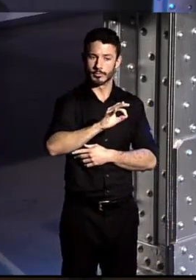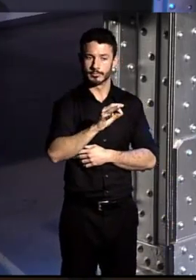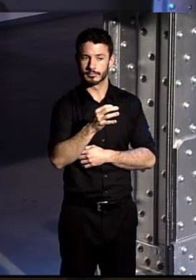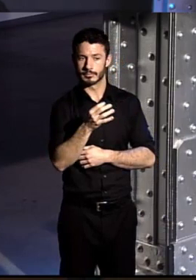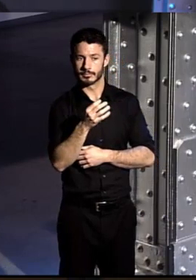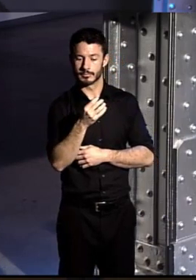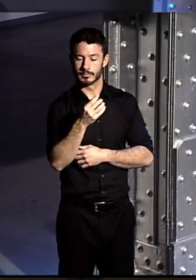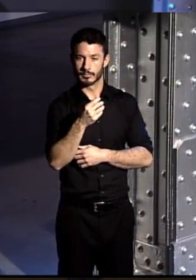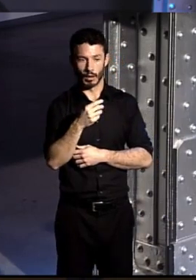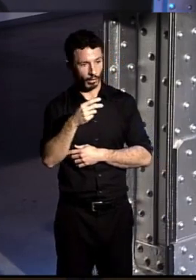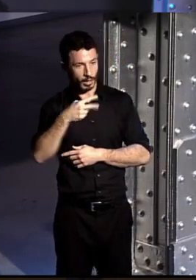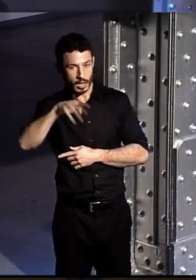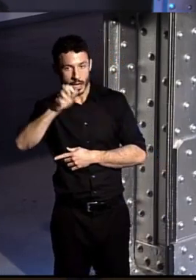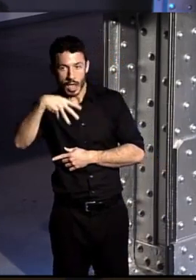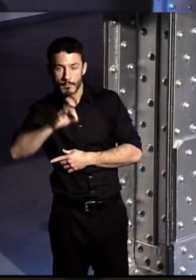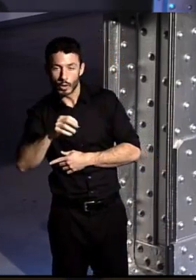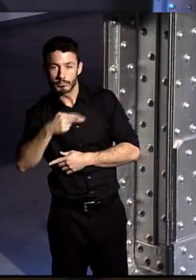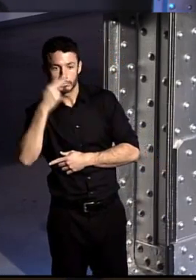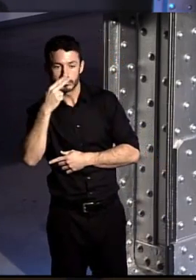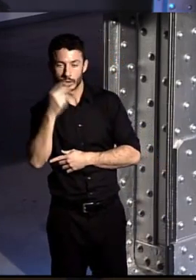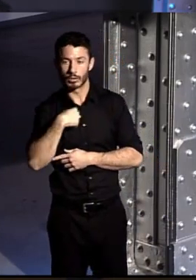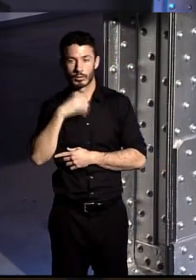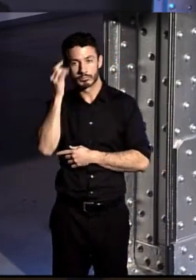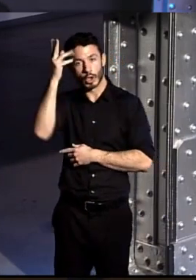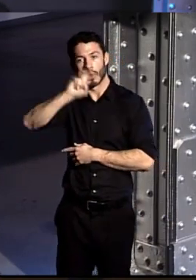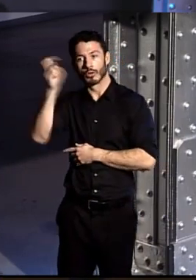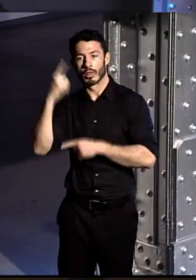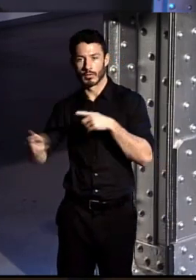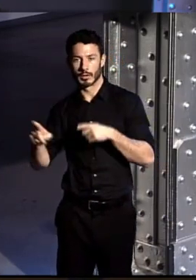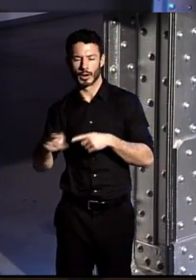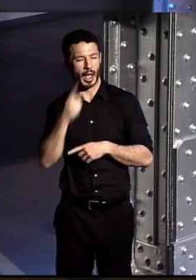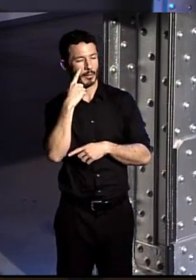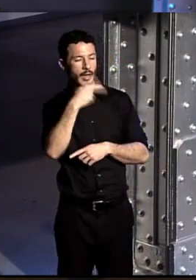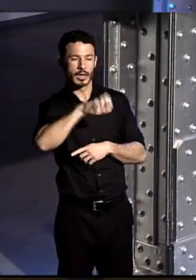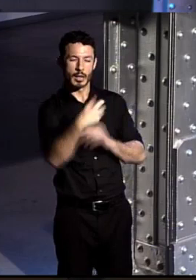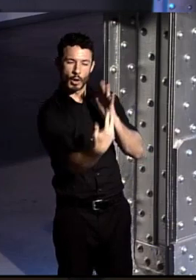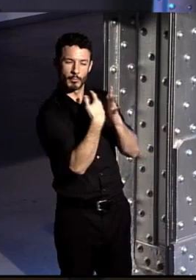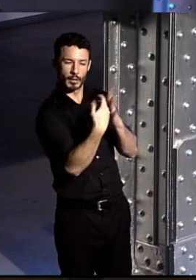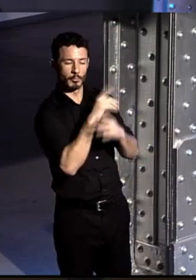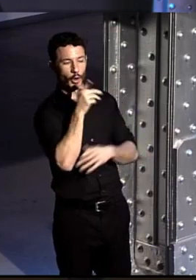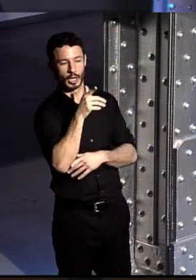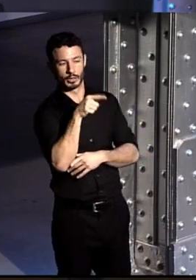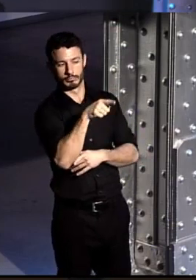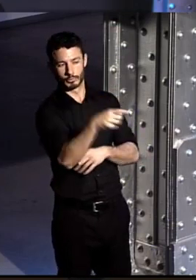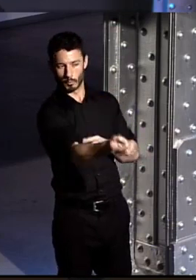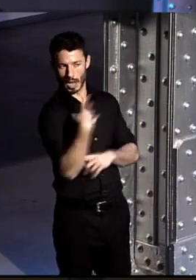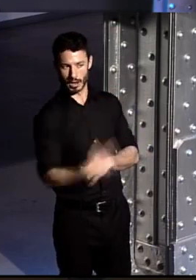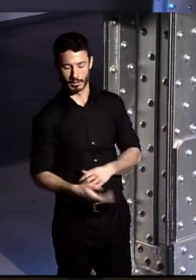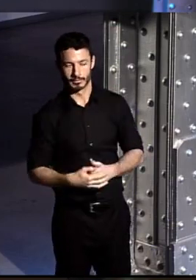Qué interesante. Nemo. A mí se me había ocurrido otro, pero interesante, sí. explícalo de Nemo porque el tuyo es mejor.